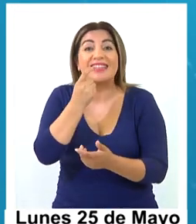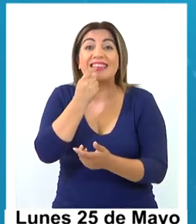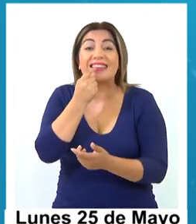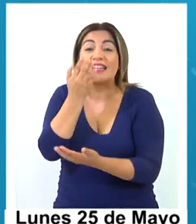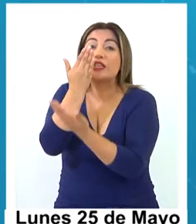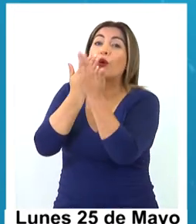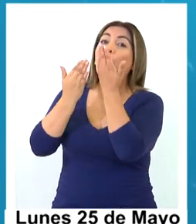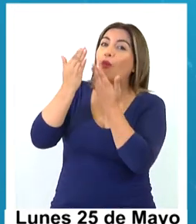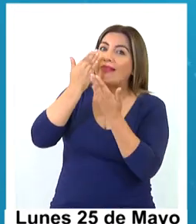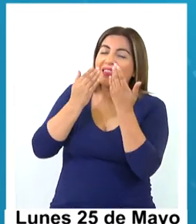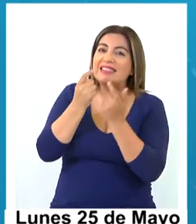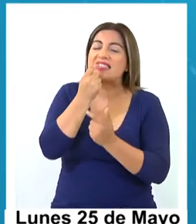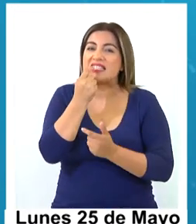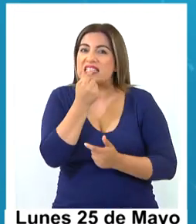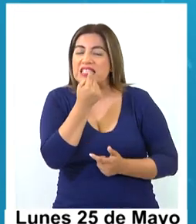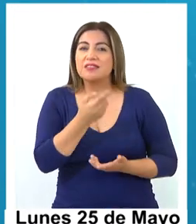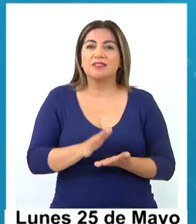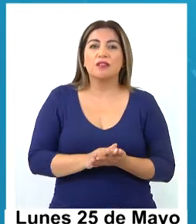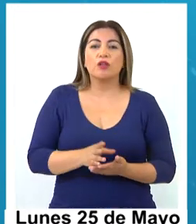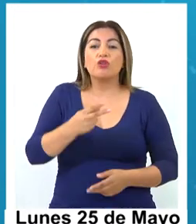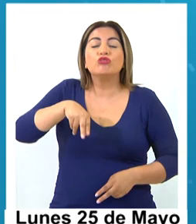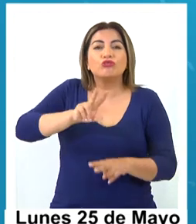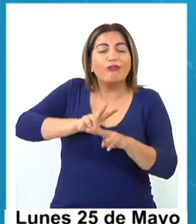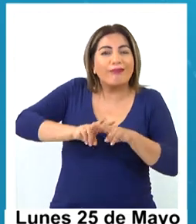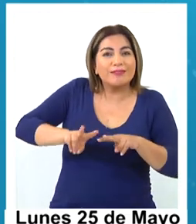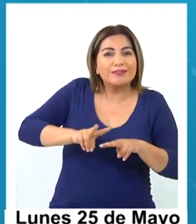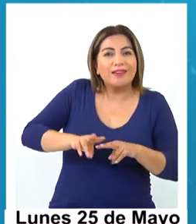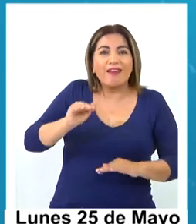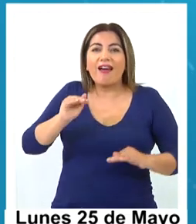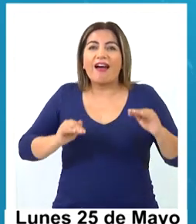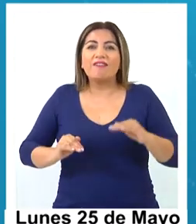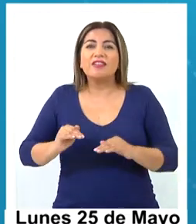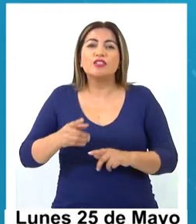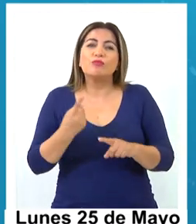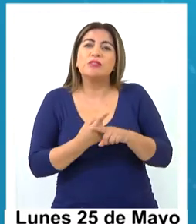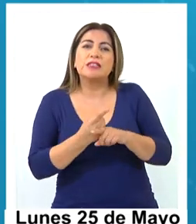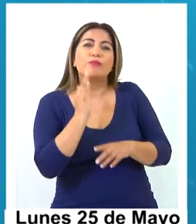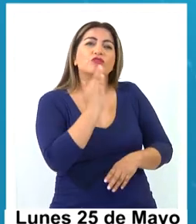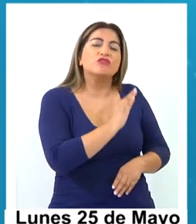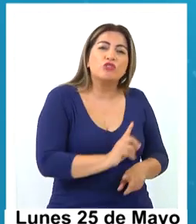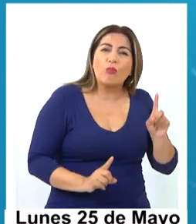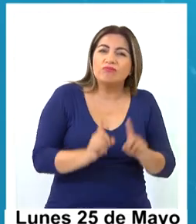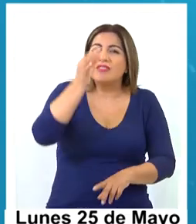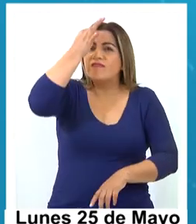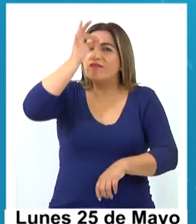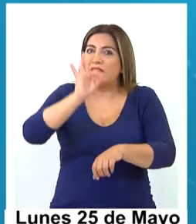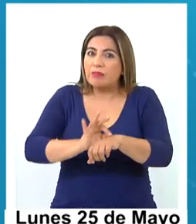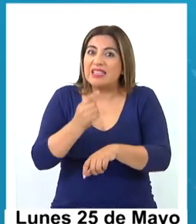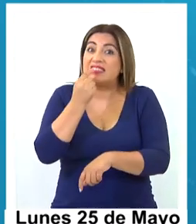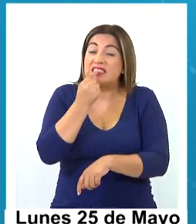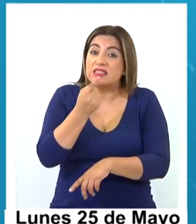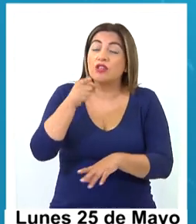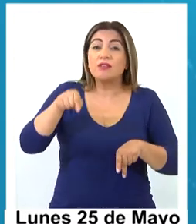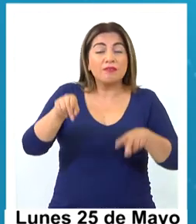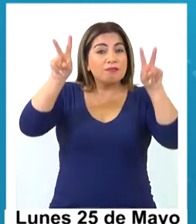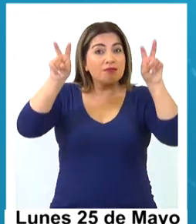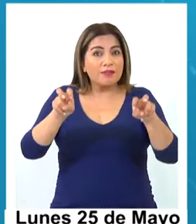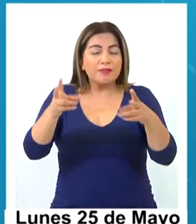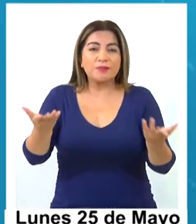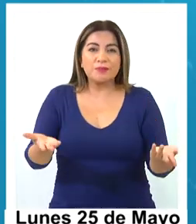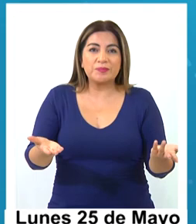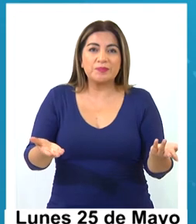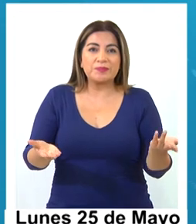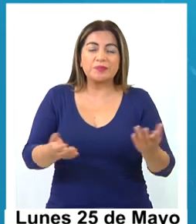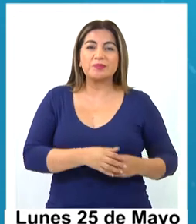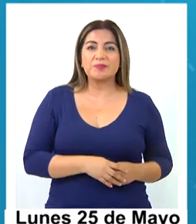cómo cuidar la dentadura como qué es lo que hay que hacer muchas veces hablamos de los niños enfermedades sin embargo en